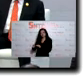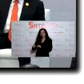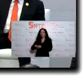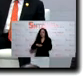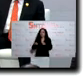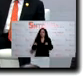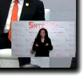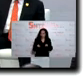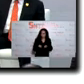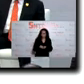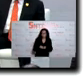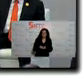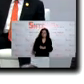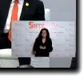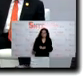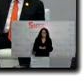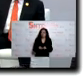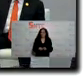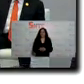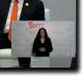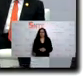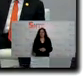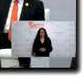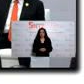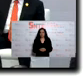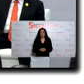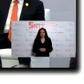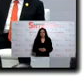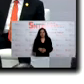habían 48 variables que eran todas